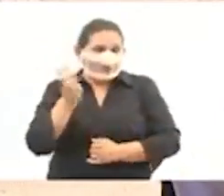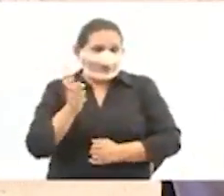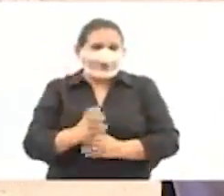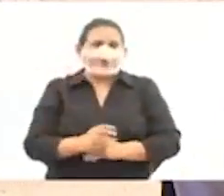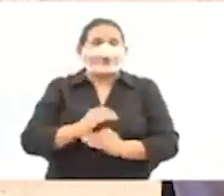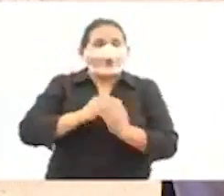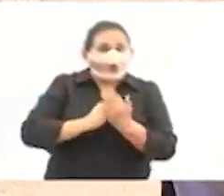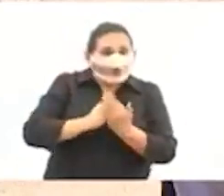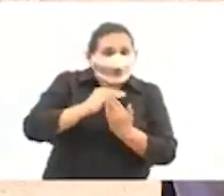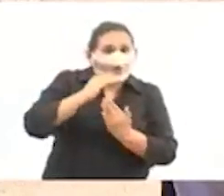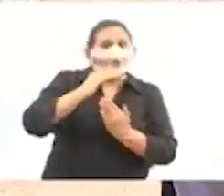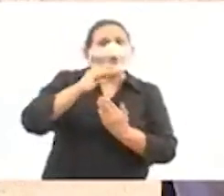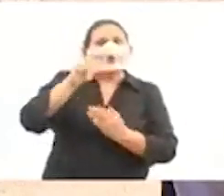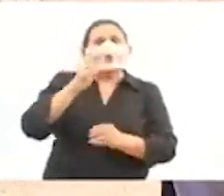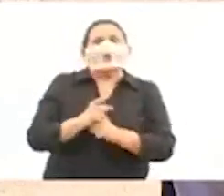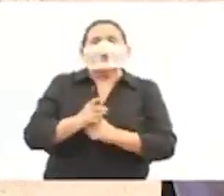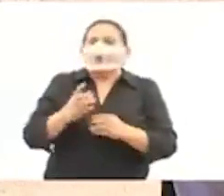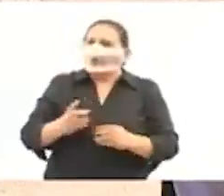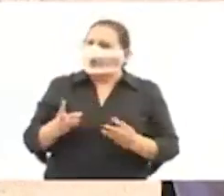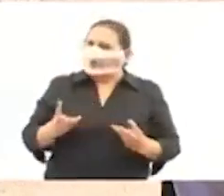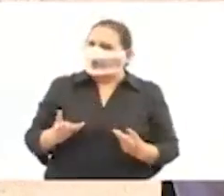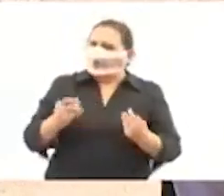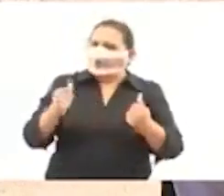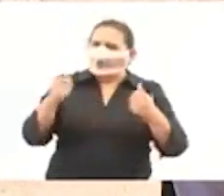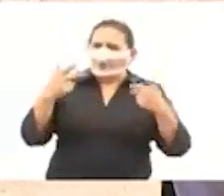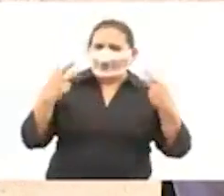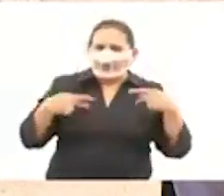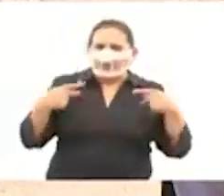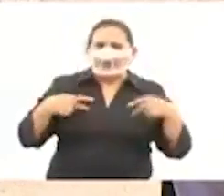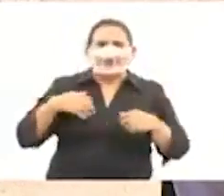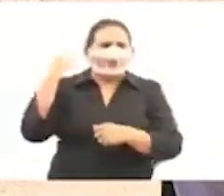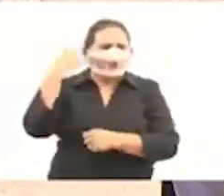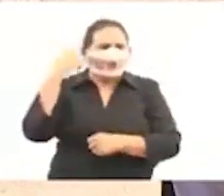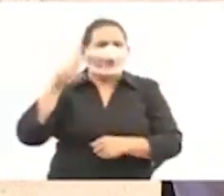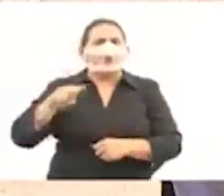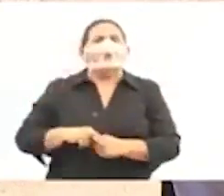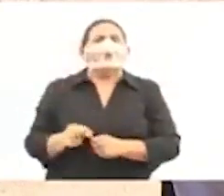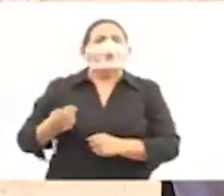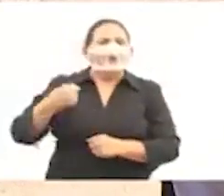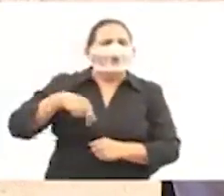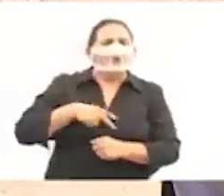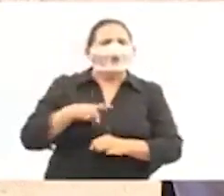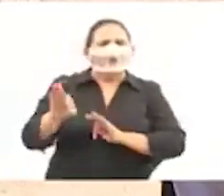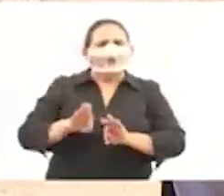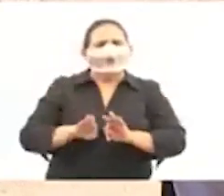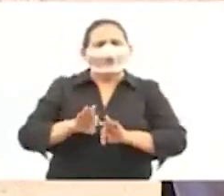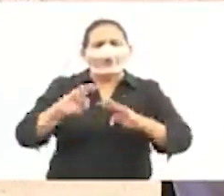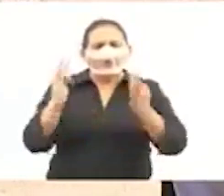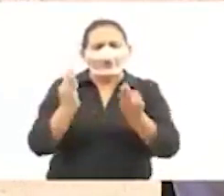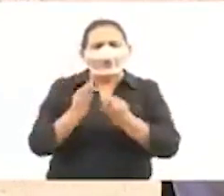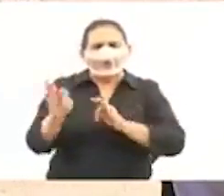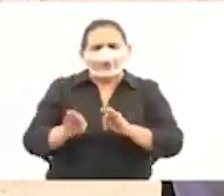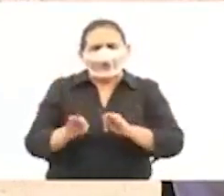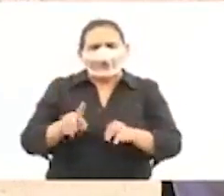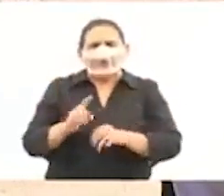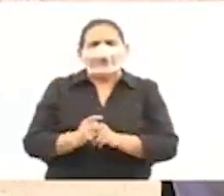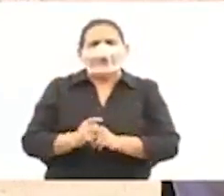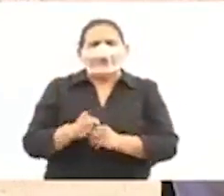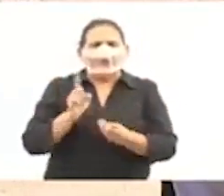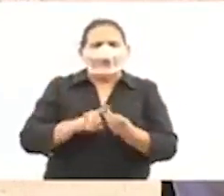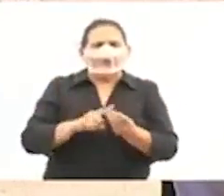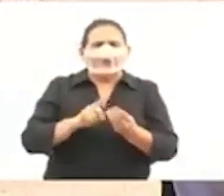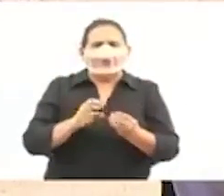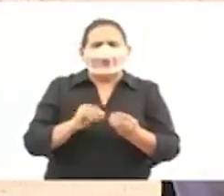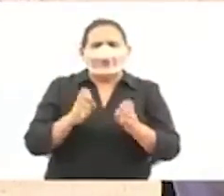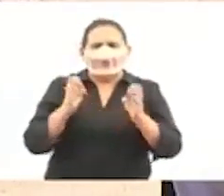por acá la calidad de los yucatecos la mano de obra calificada nuestra infraestructura nuestra ubicación geográfica y por supuesto